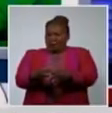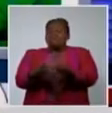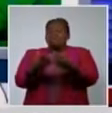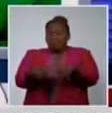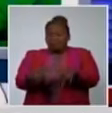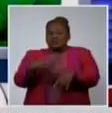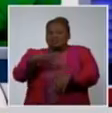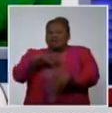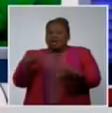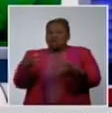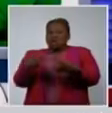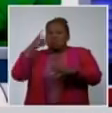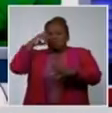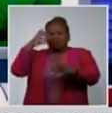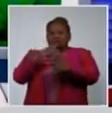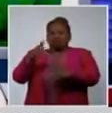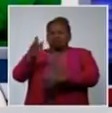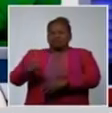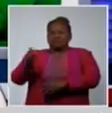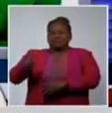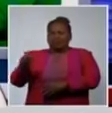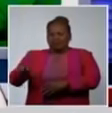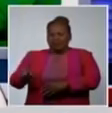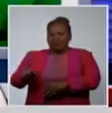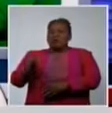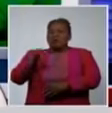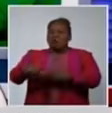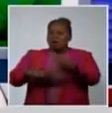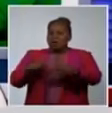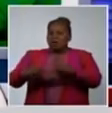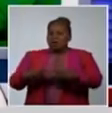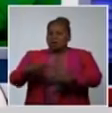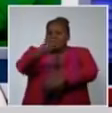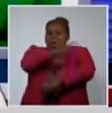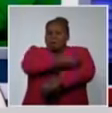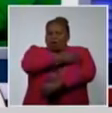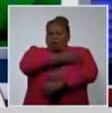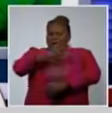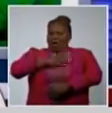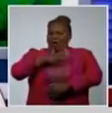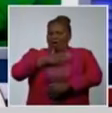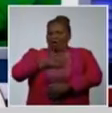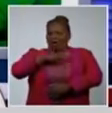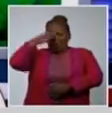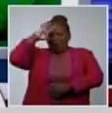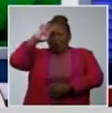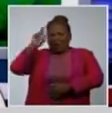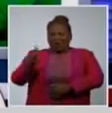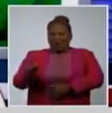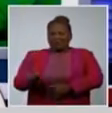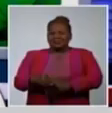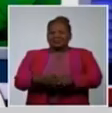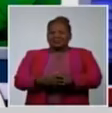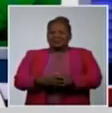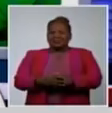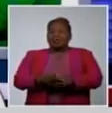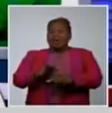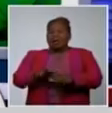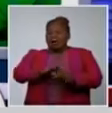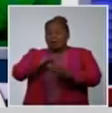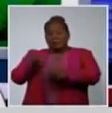por buscar nuestra propia vacuna y cuando también es noticia ya las hago 9 al